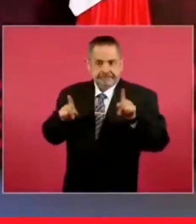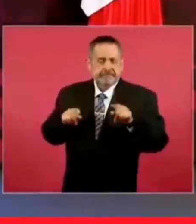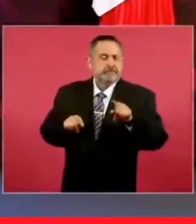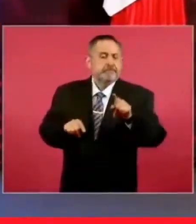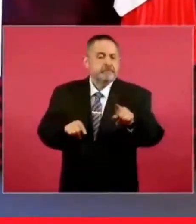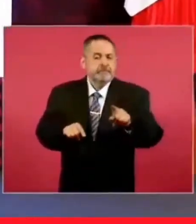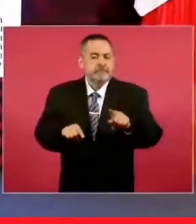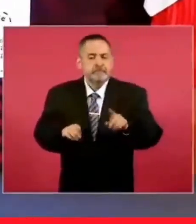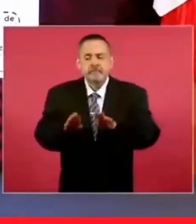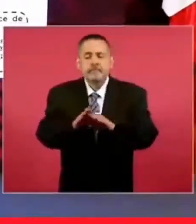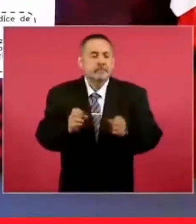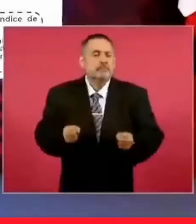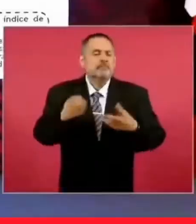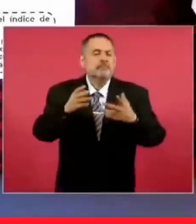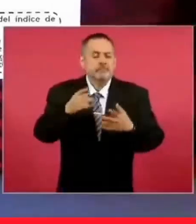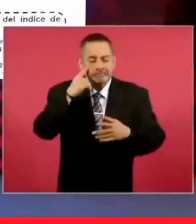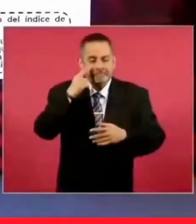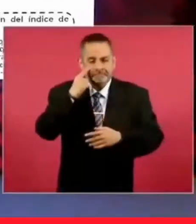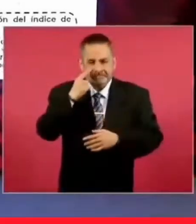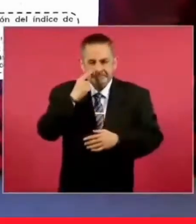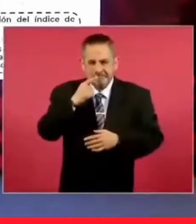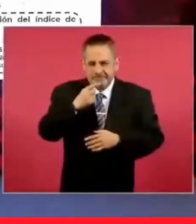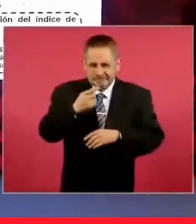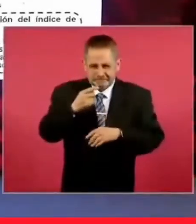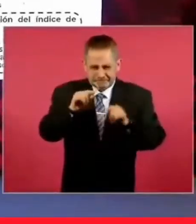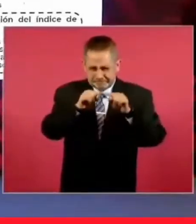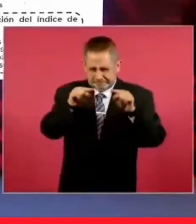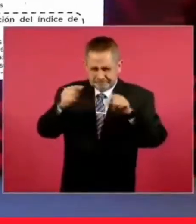el índice de letalidad? El amarillo.